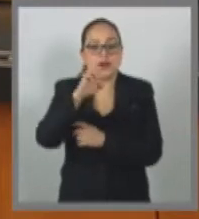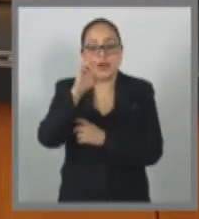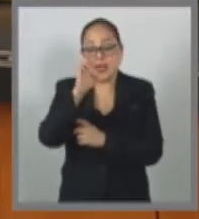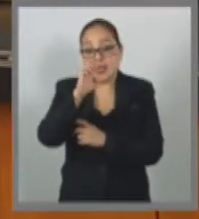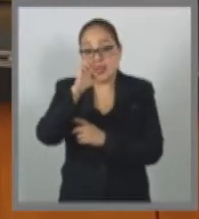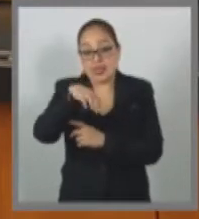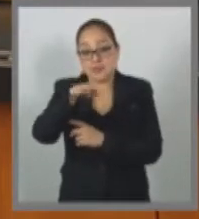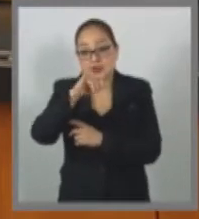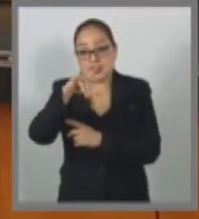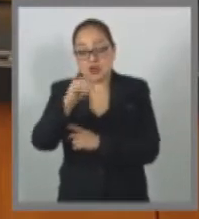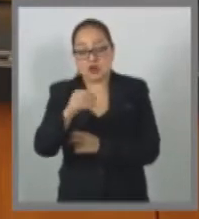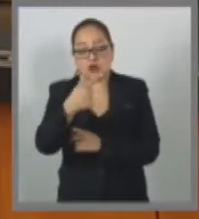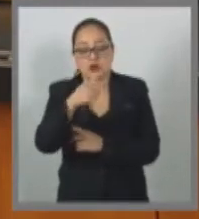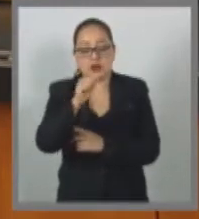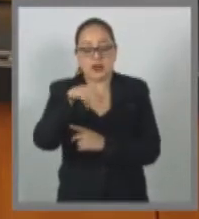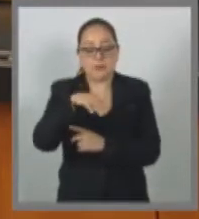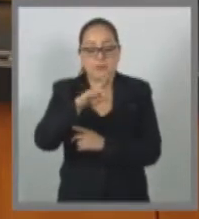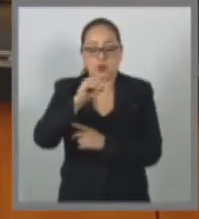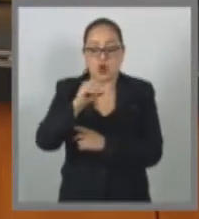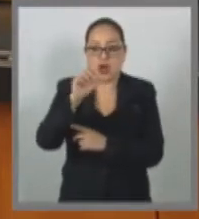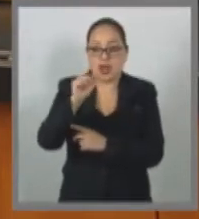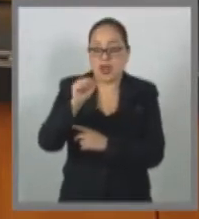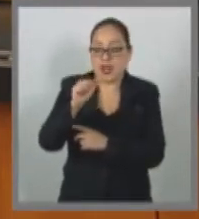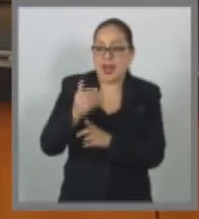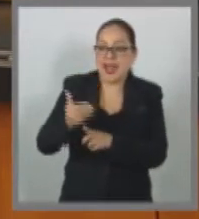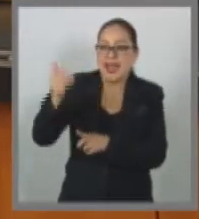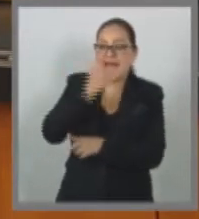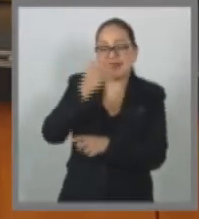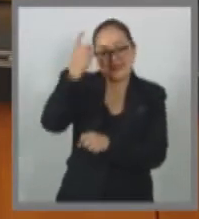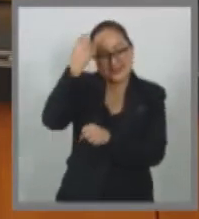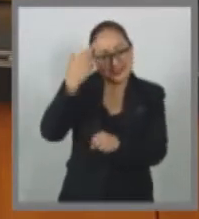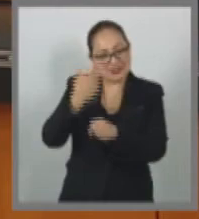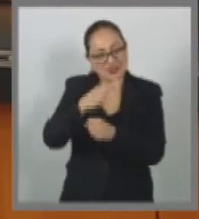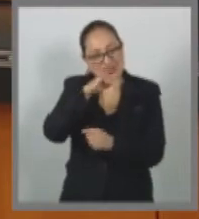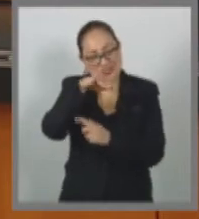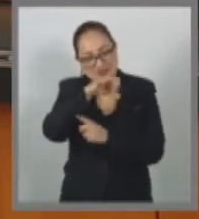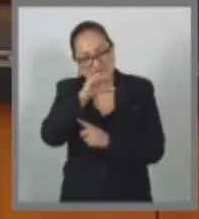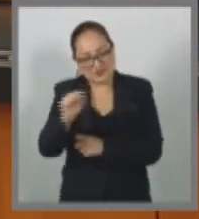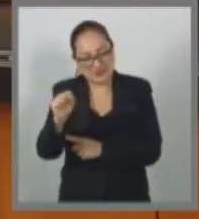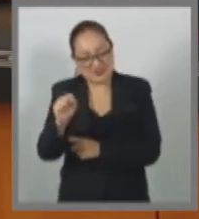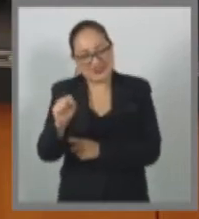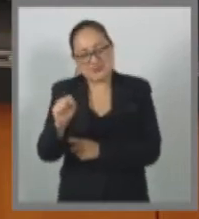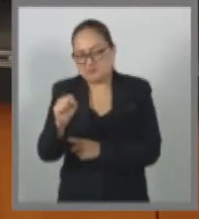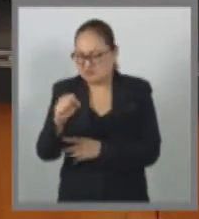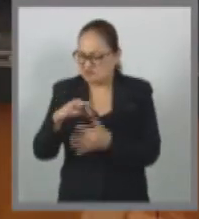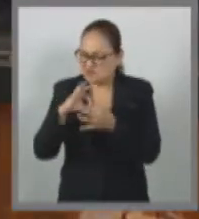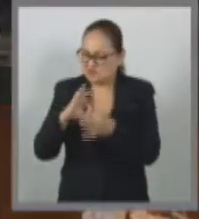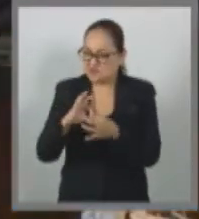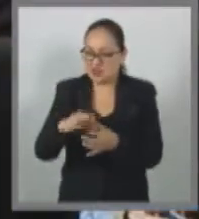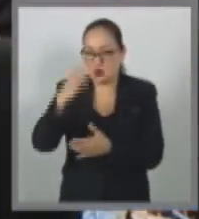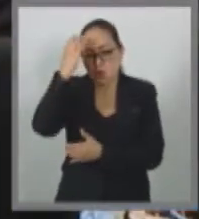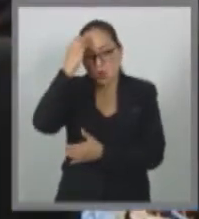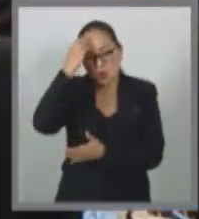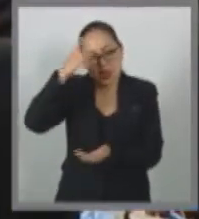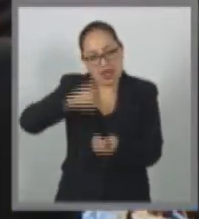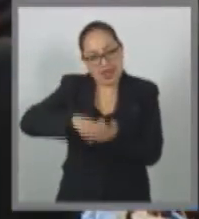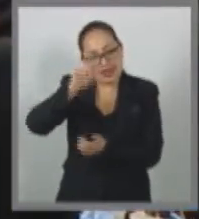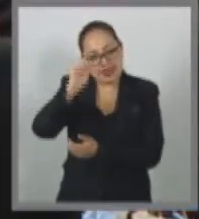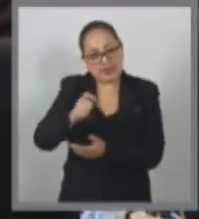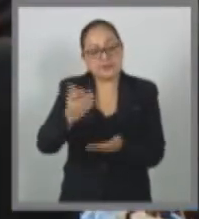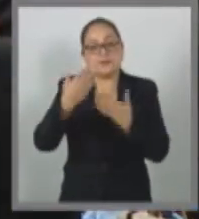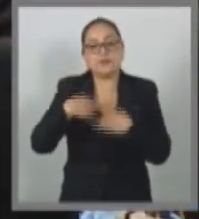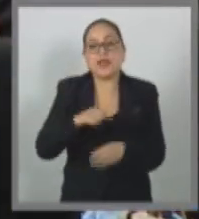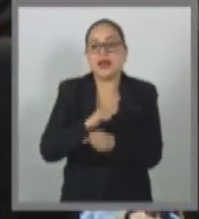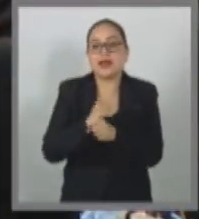tuvo el privilegio de dirigir esta noble institución y la conoce muy bien desde sus entrañas. Saludo también al